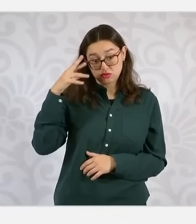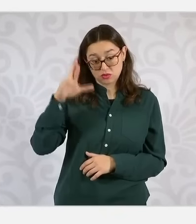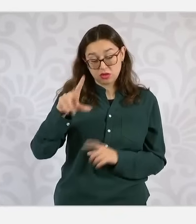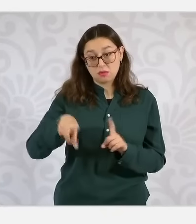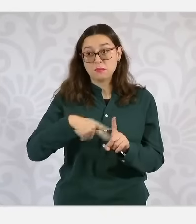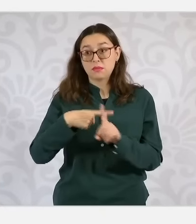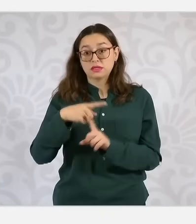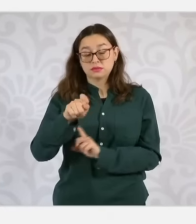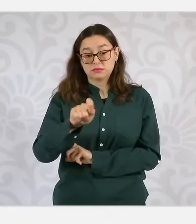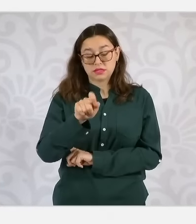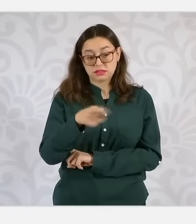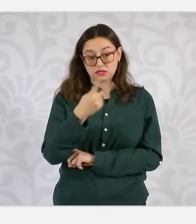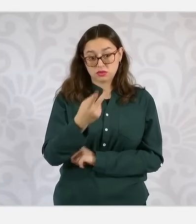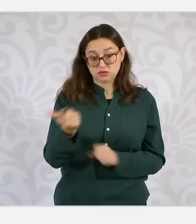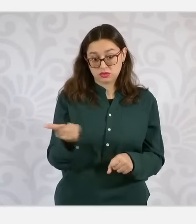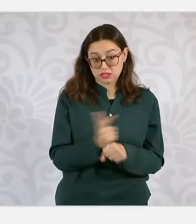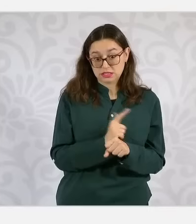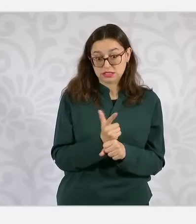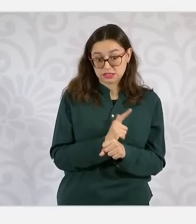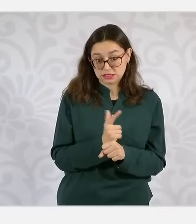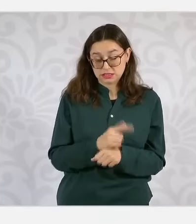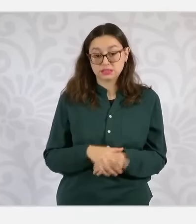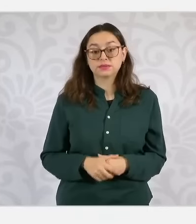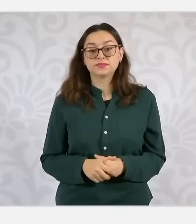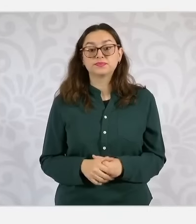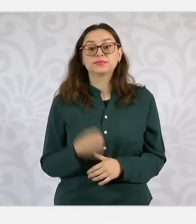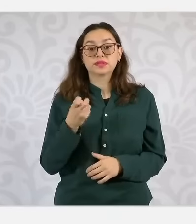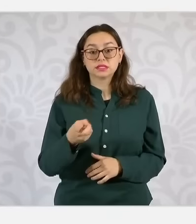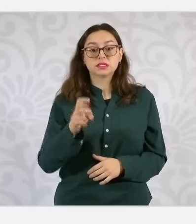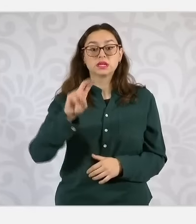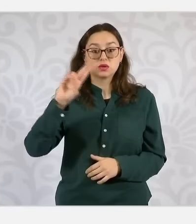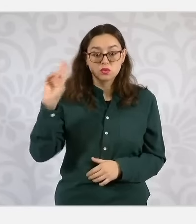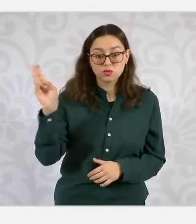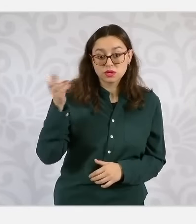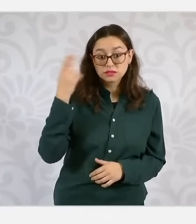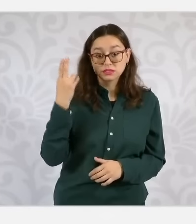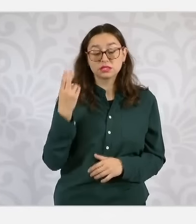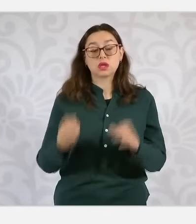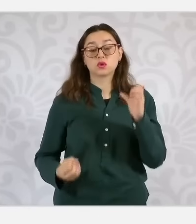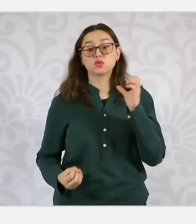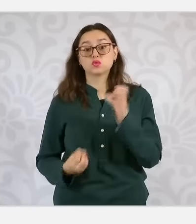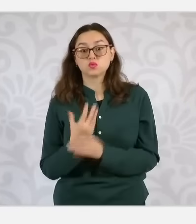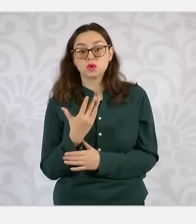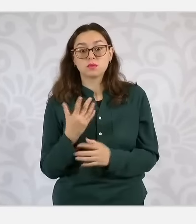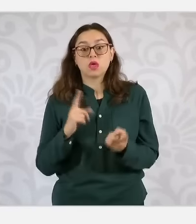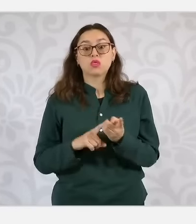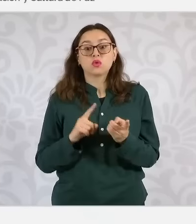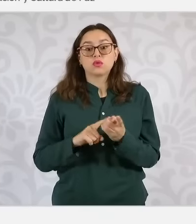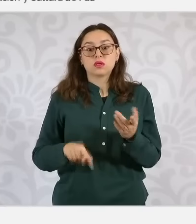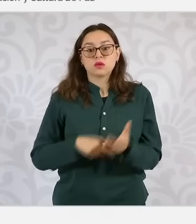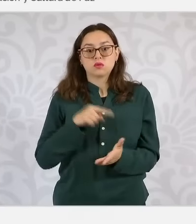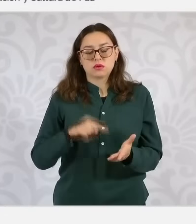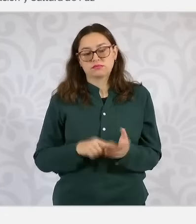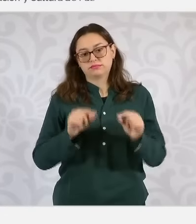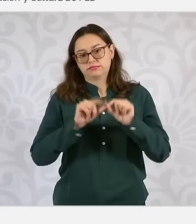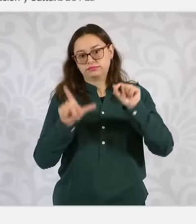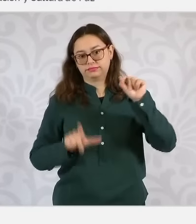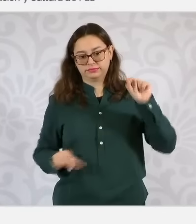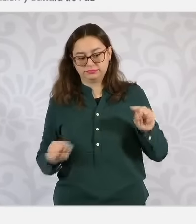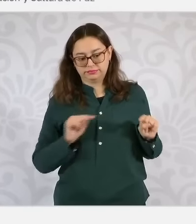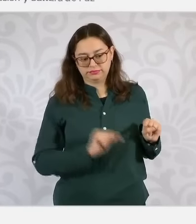licenciaturas. Las nuevas Rosario Castellano, las nuevas instituciones, se van a crear en los polos de bienestar.